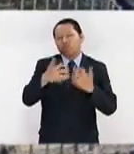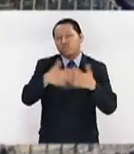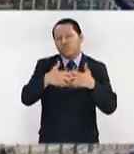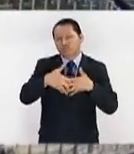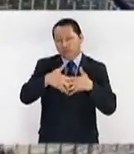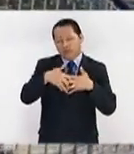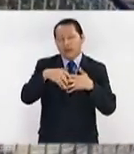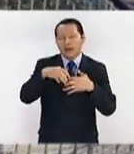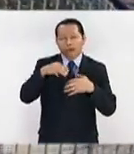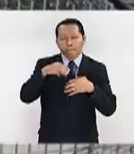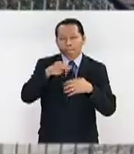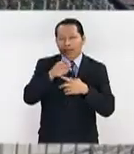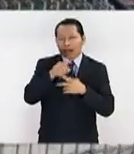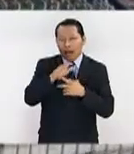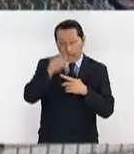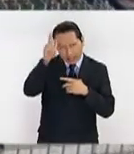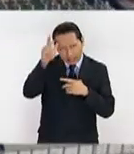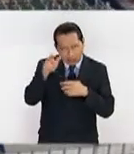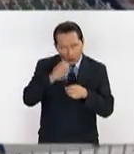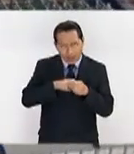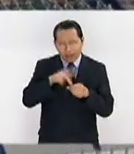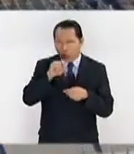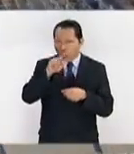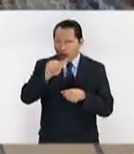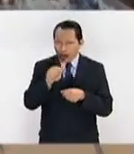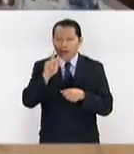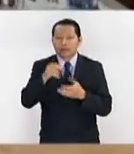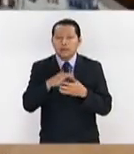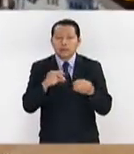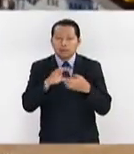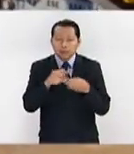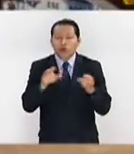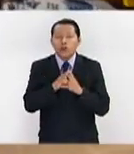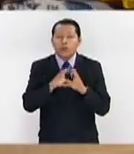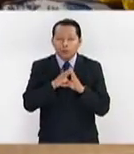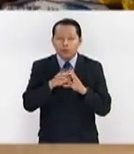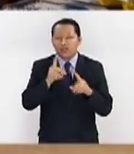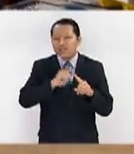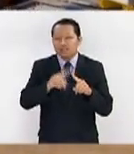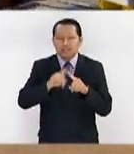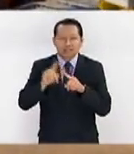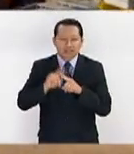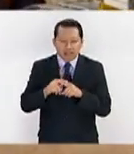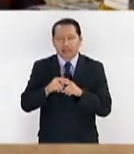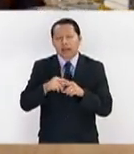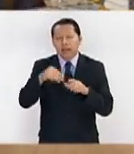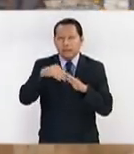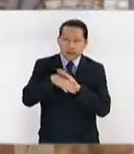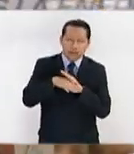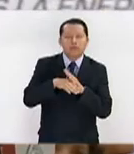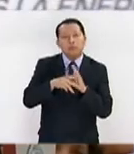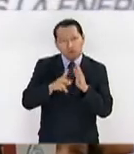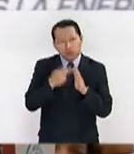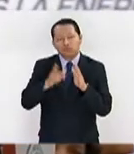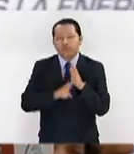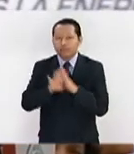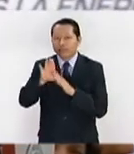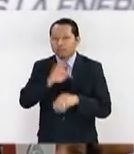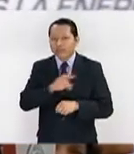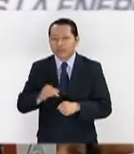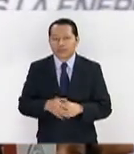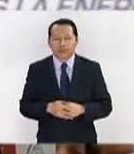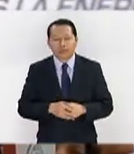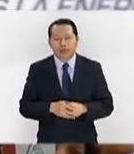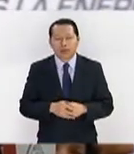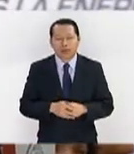en Tula, el presidente también habló de la caída de la producción petrolera, la cual tendrá que revertirse. Y fuimos